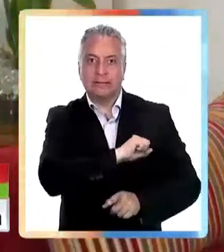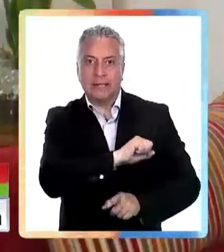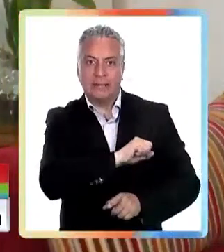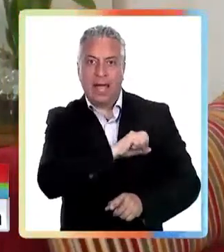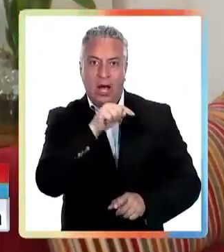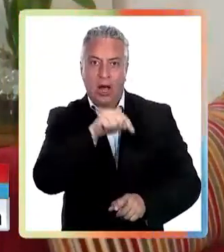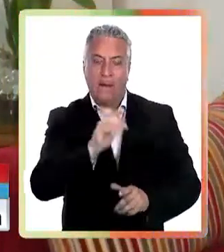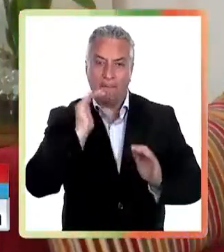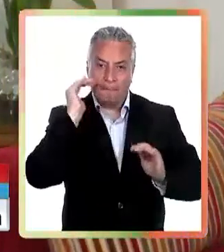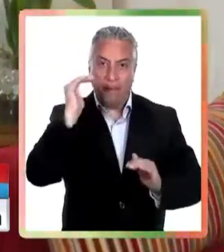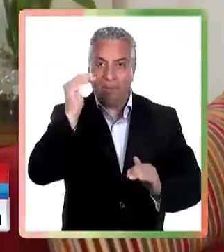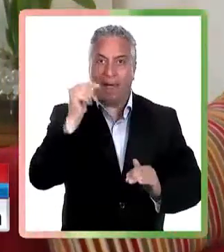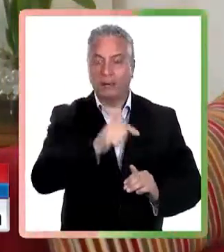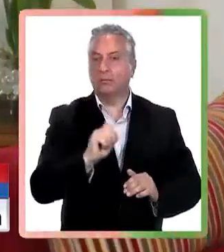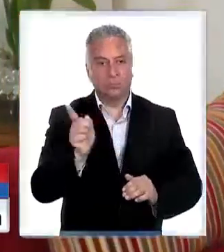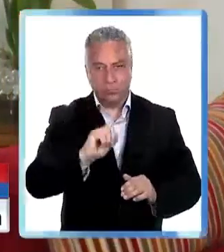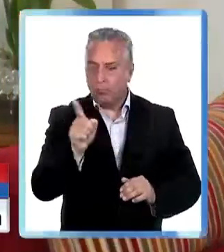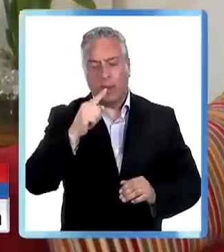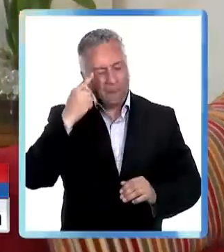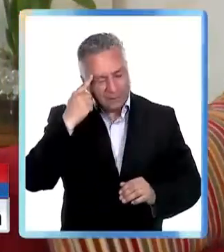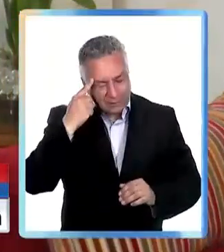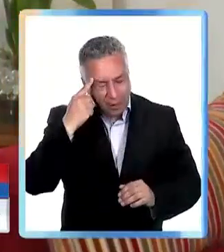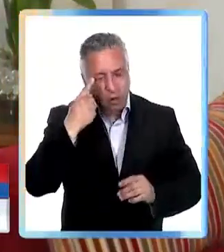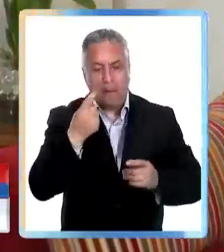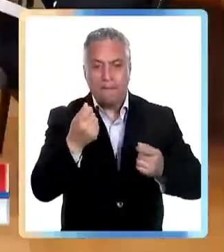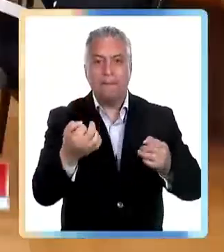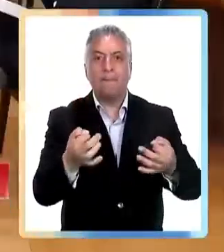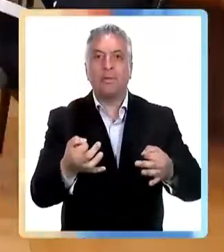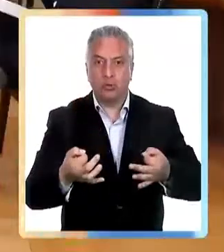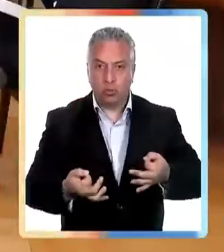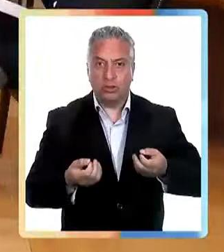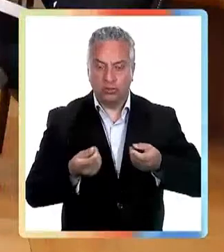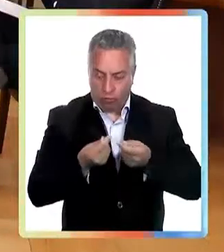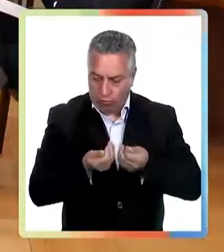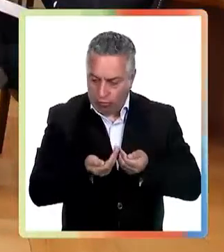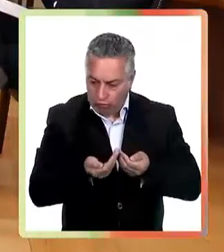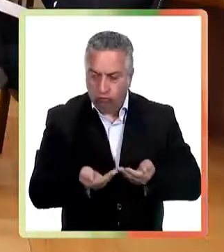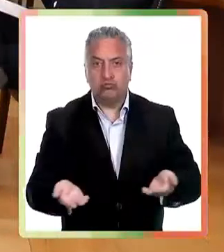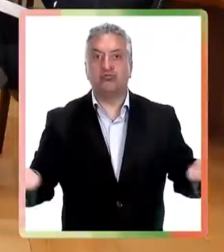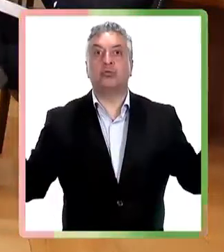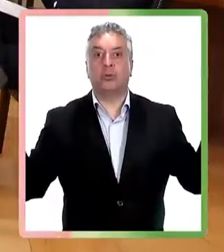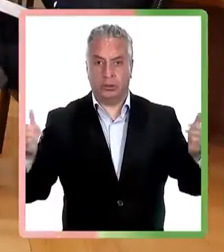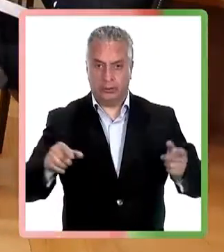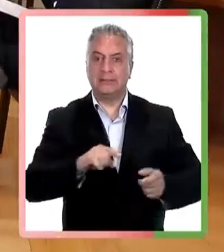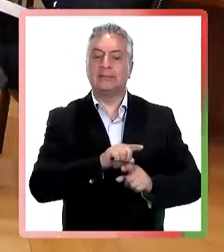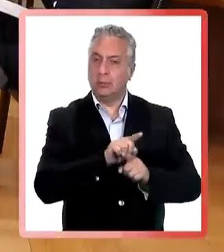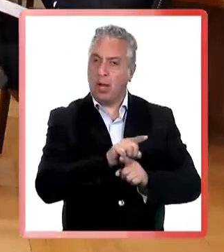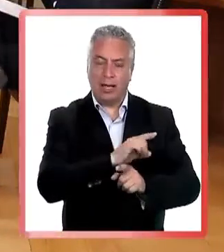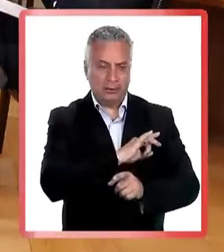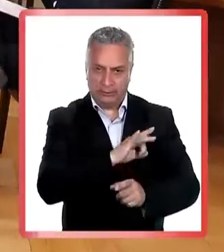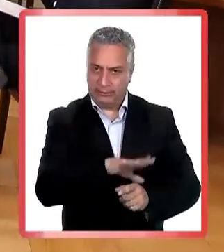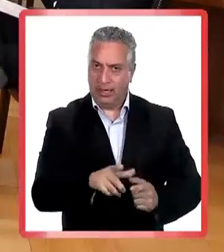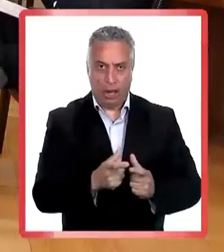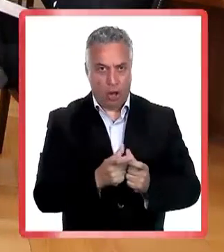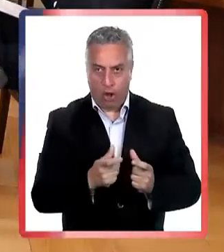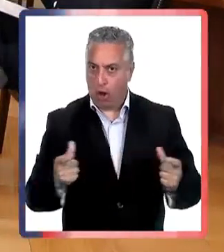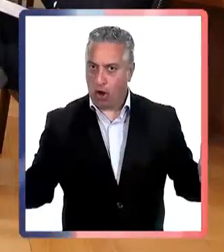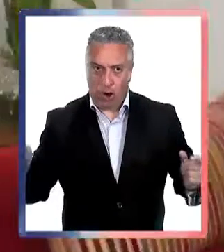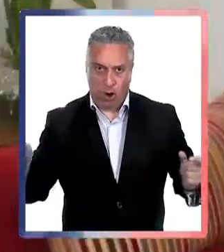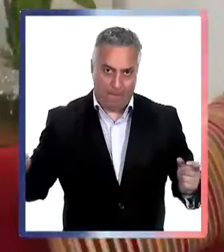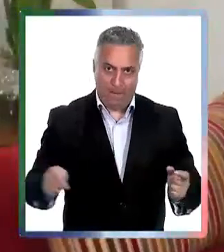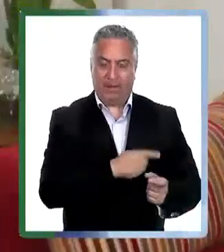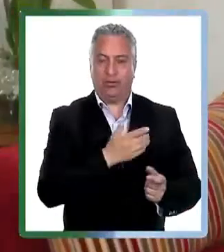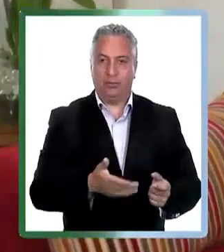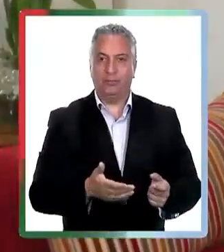ser la región metropolitana, sino que está pensado como un presupuesto de distribución nacional, completa. Por